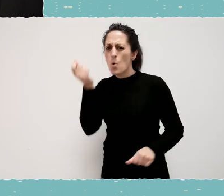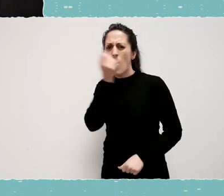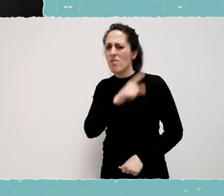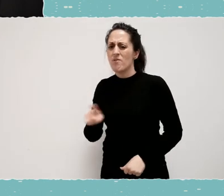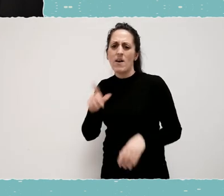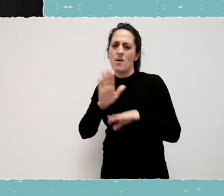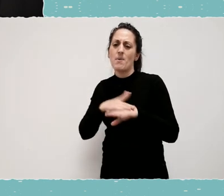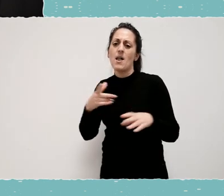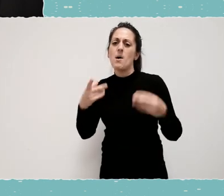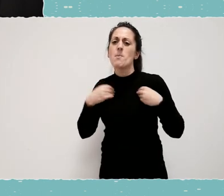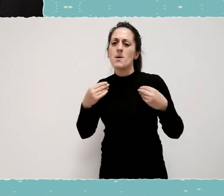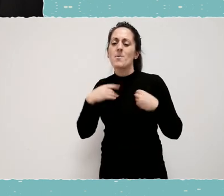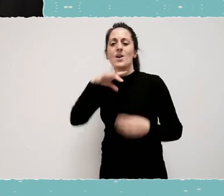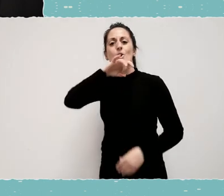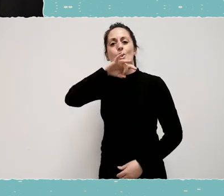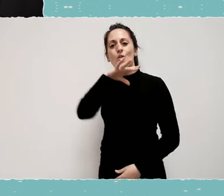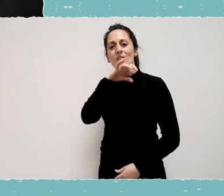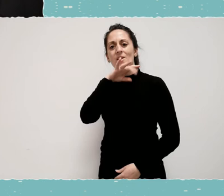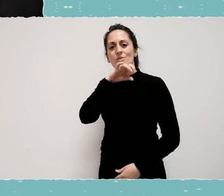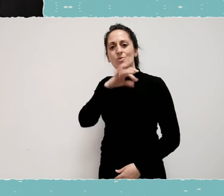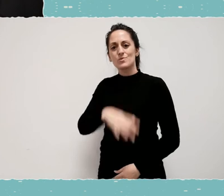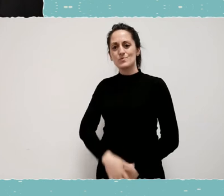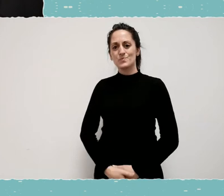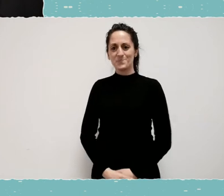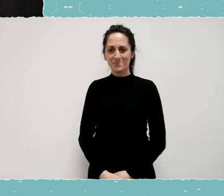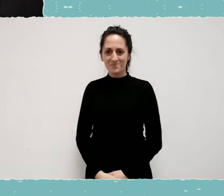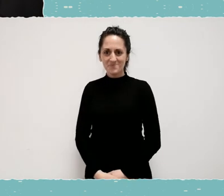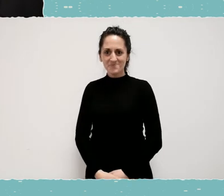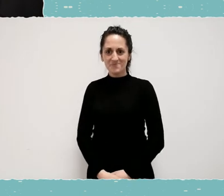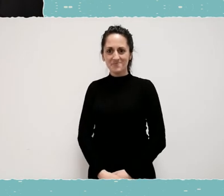para vivirmos ben contentos.